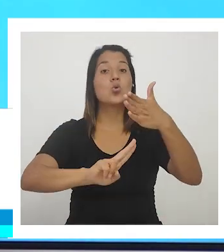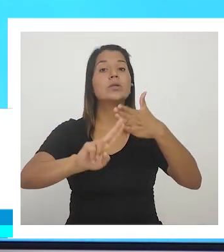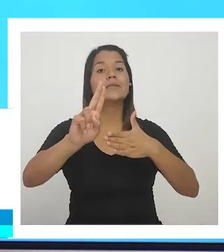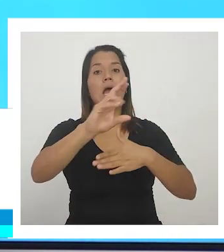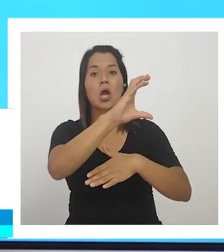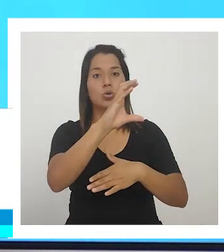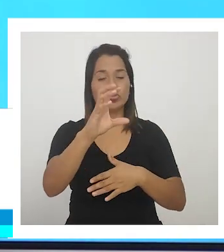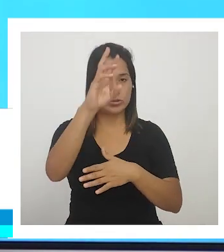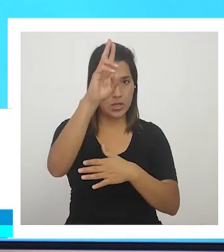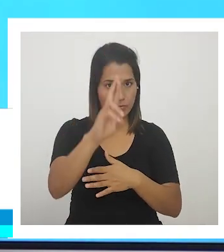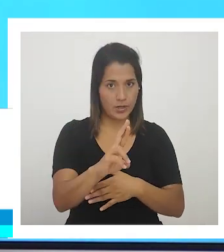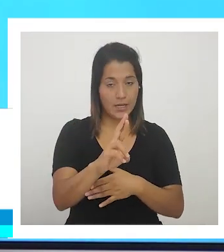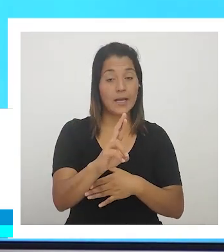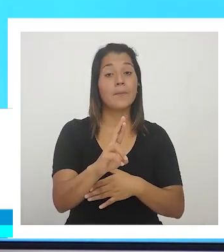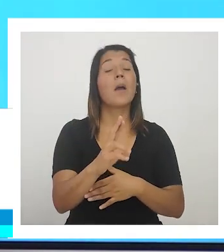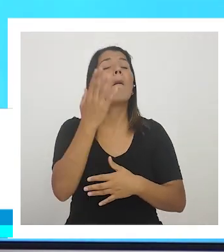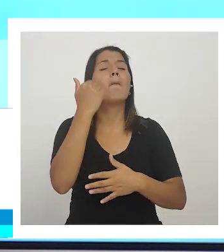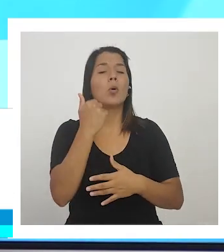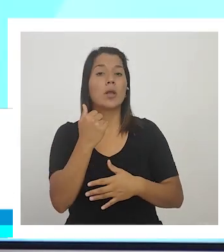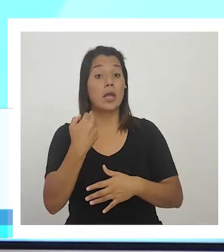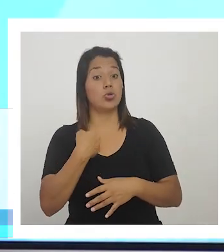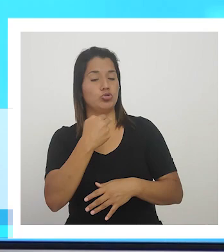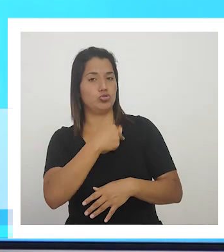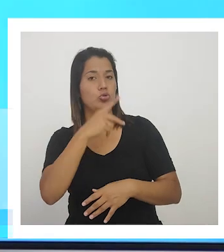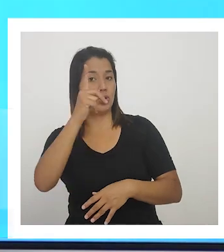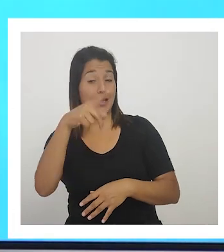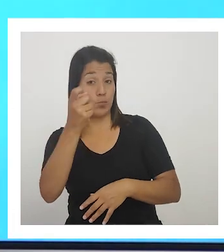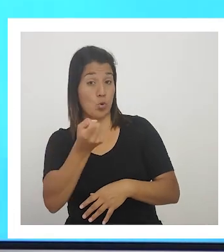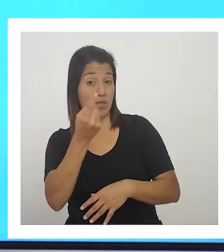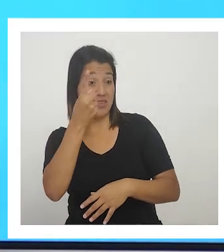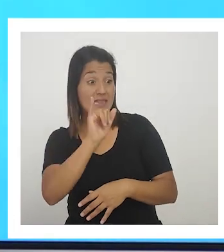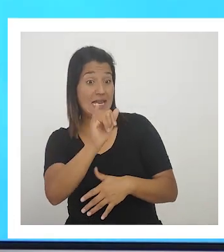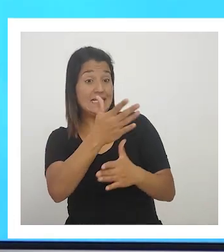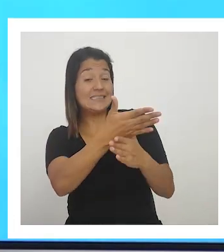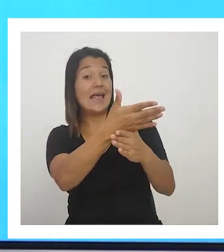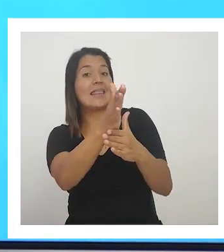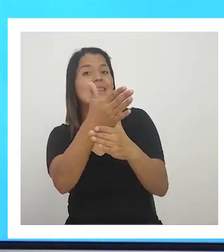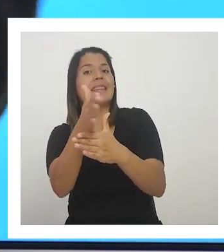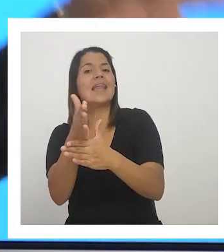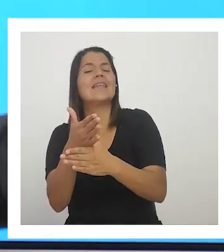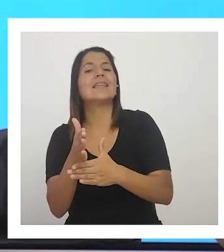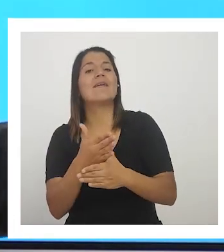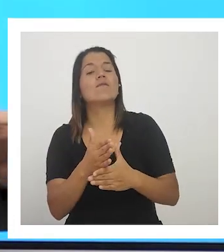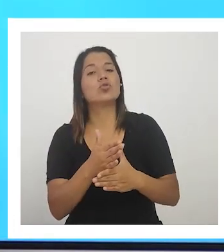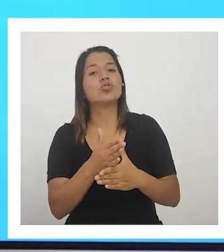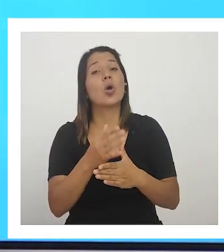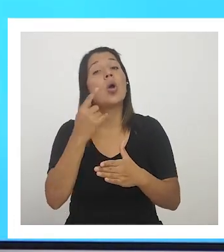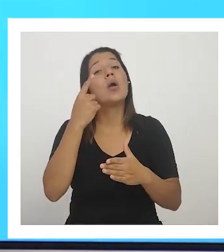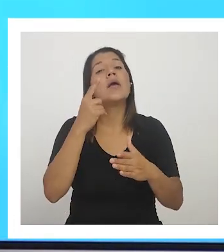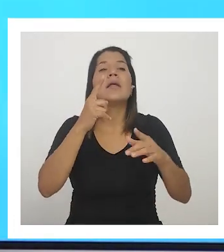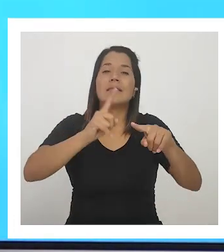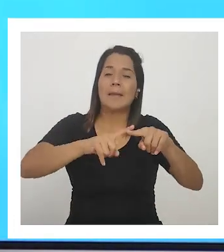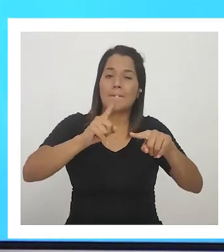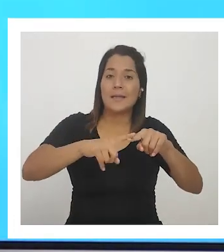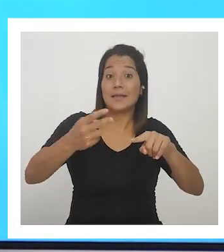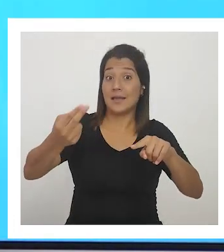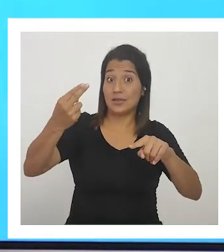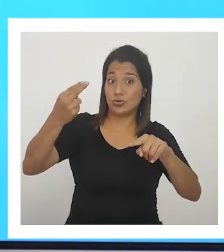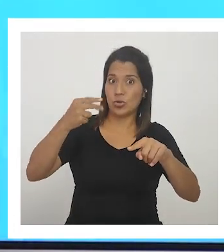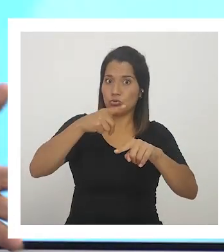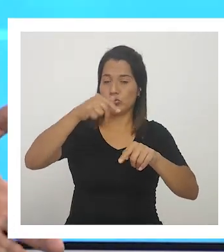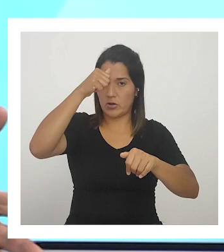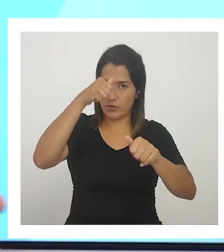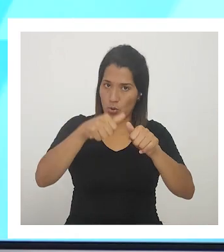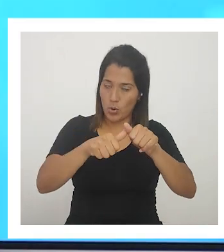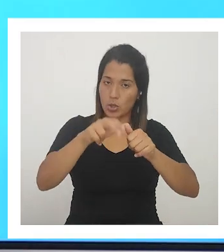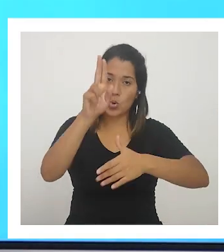Rica. Hay que comprender que esta distribución también responde a aspectos históricos. Es decir, recordemos que la Universidad de Costa Rica